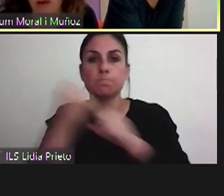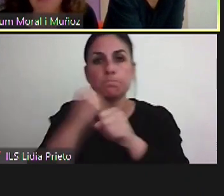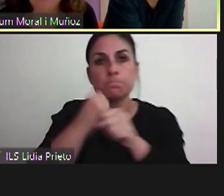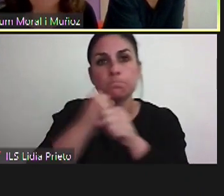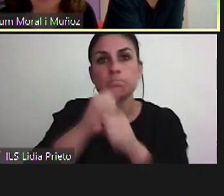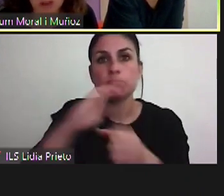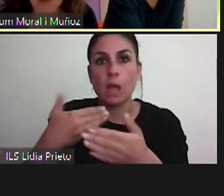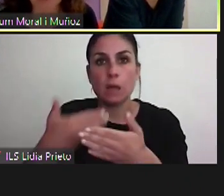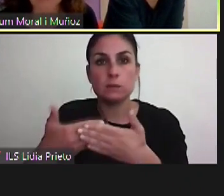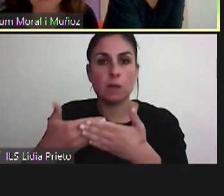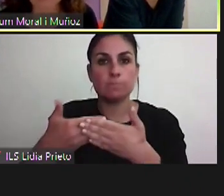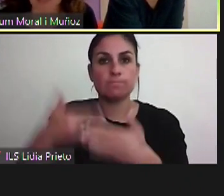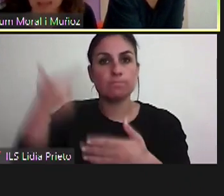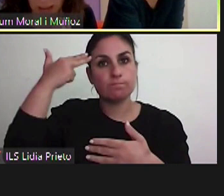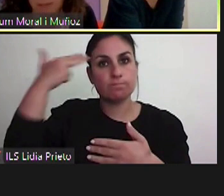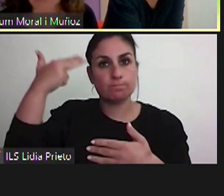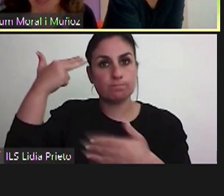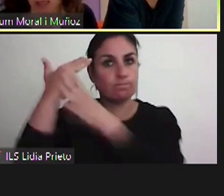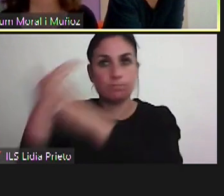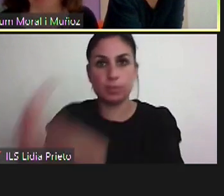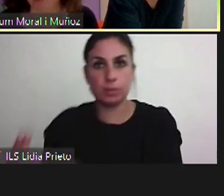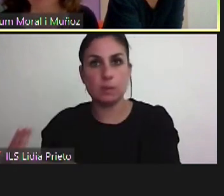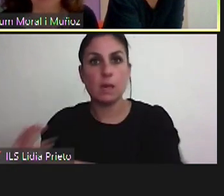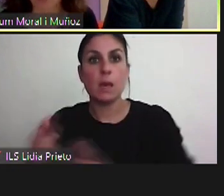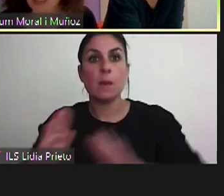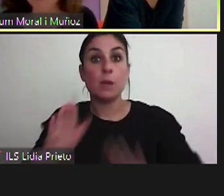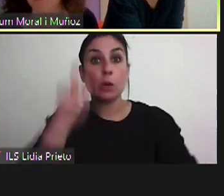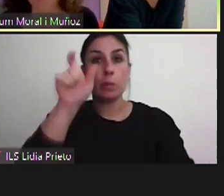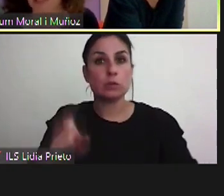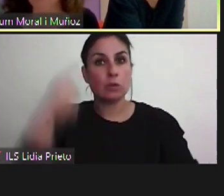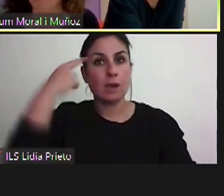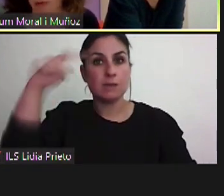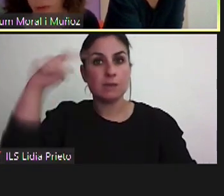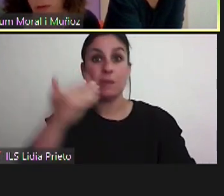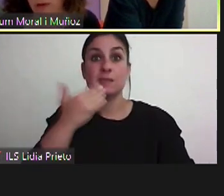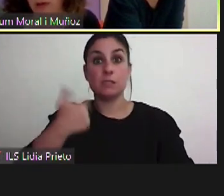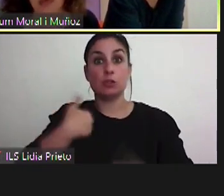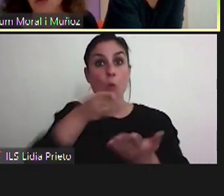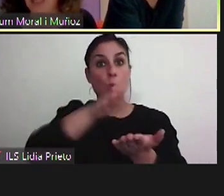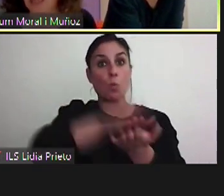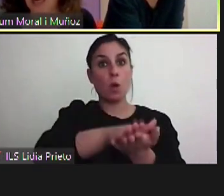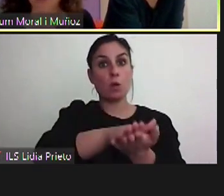una persona, pero esa persona sabe que si se mata deja de sufrir. Entonces siempre va a tener como una opción. Y eso hay que